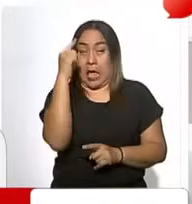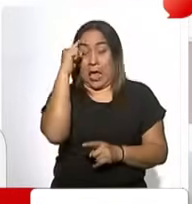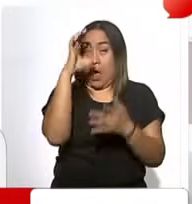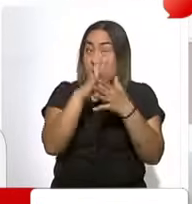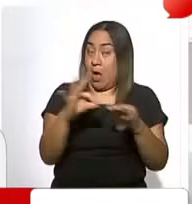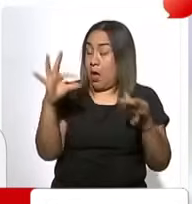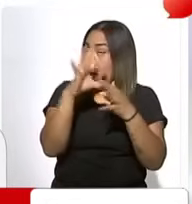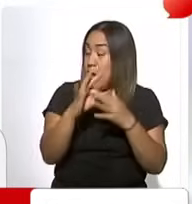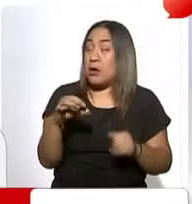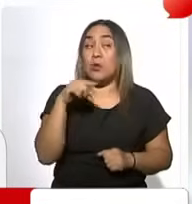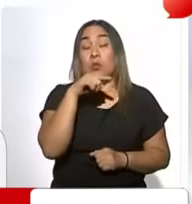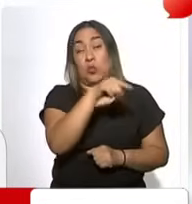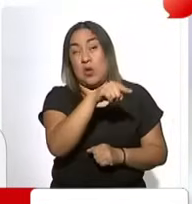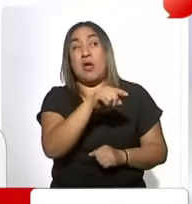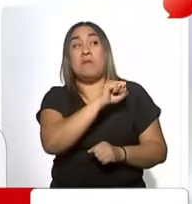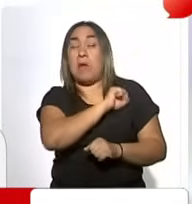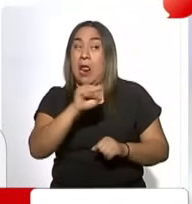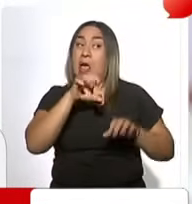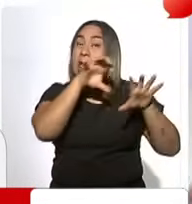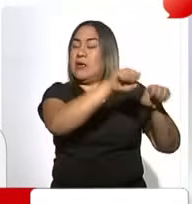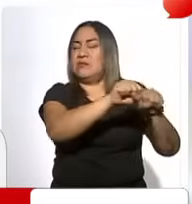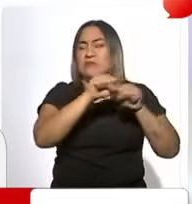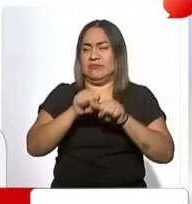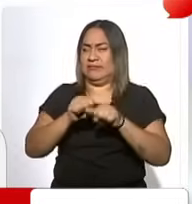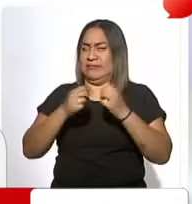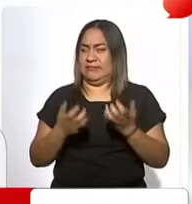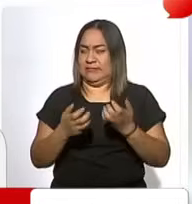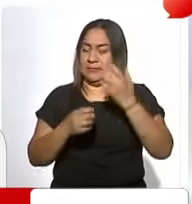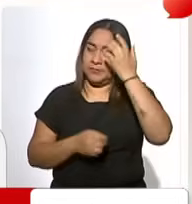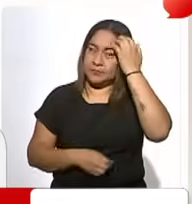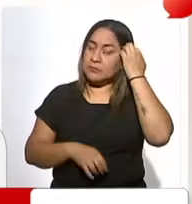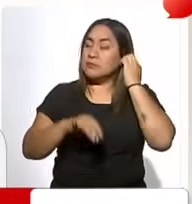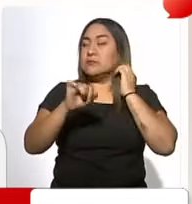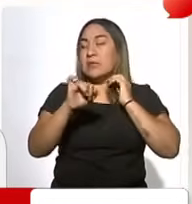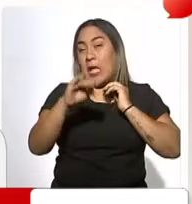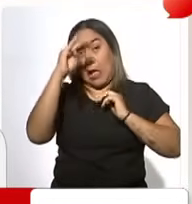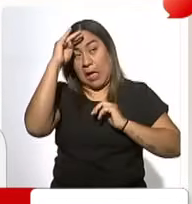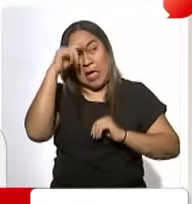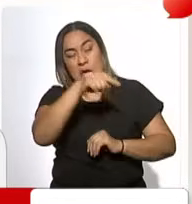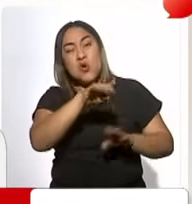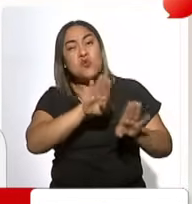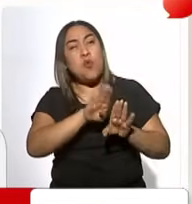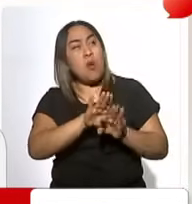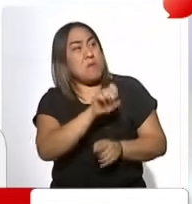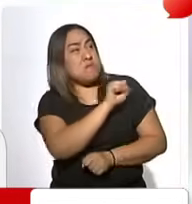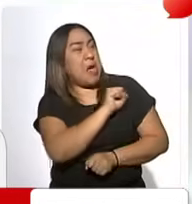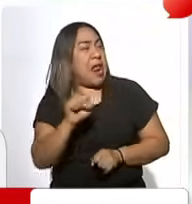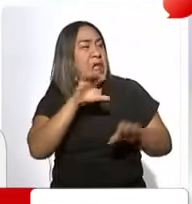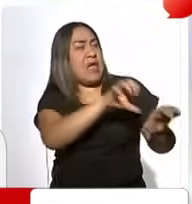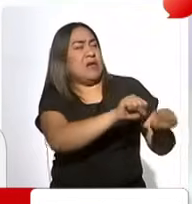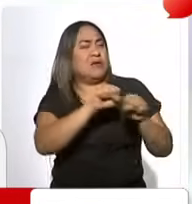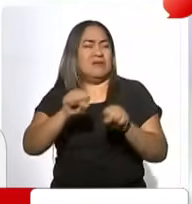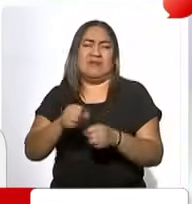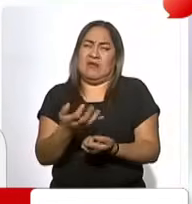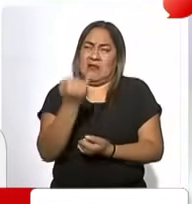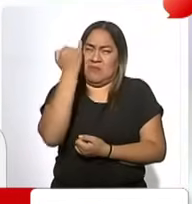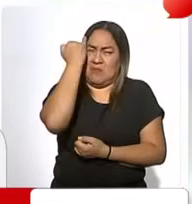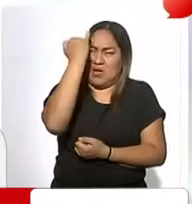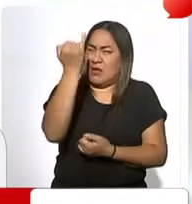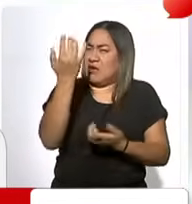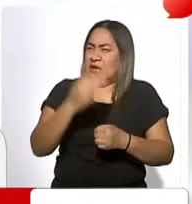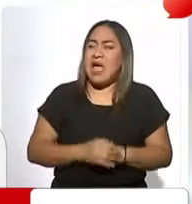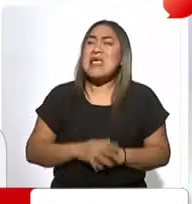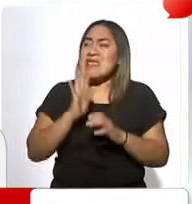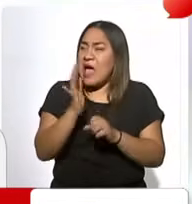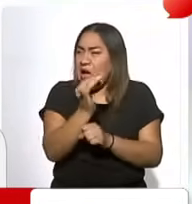diciendo que están trayendo un delincuente fente además que es tratado como si fuera terrorista internacional imagínate en 6 años no podía mostrarle nada